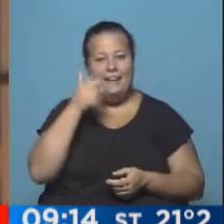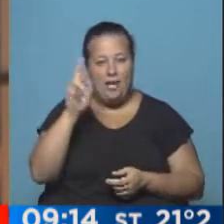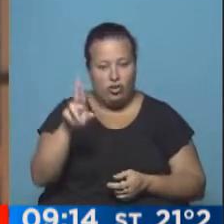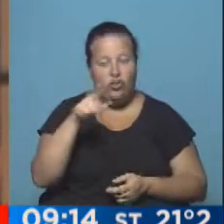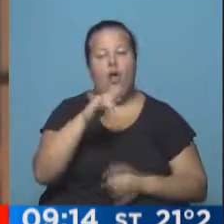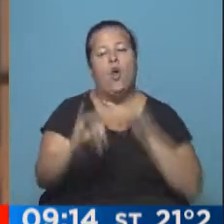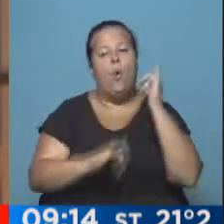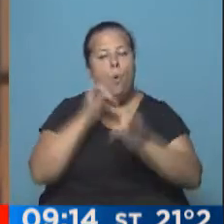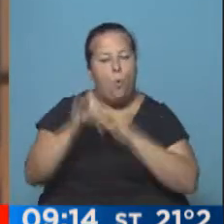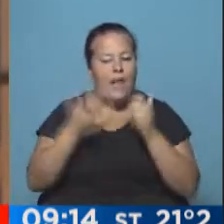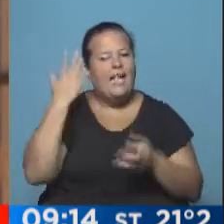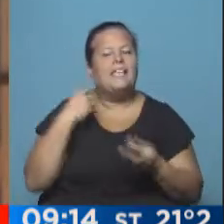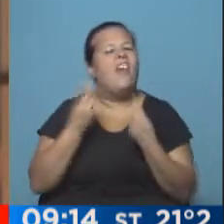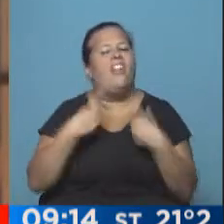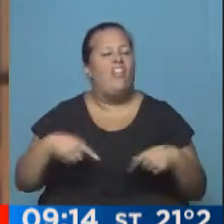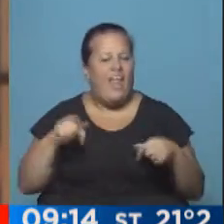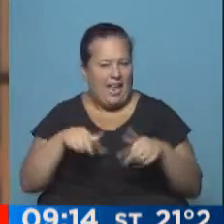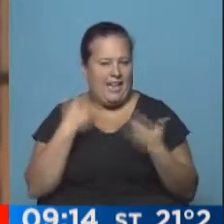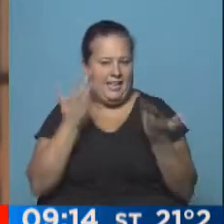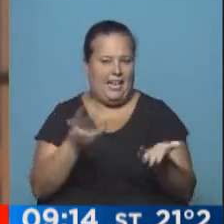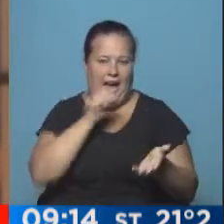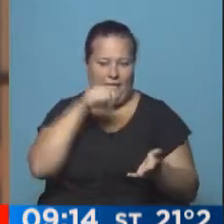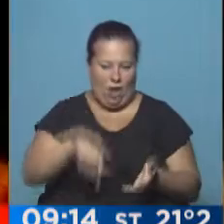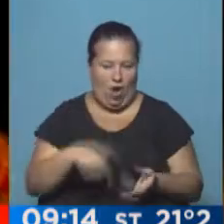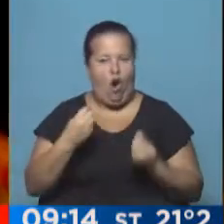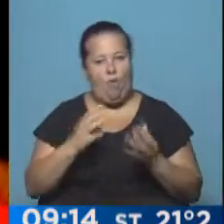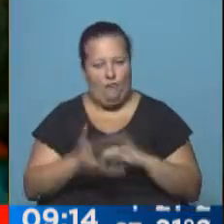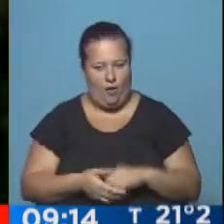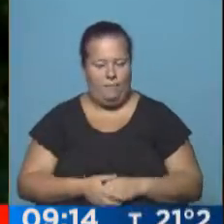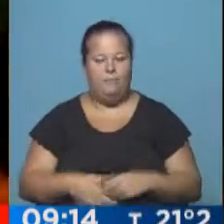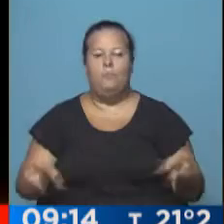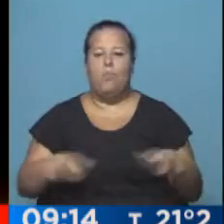que nos contaba ayer de que se va a tratar esta presentación de hoy